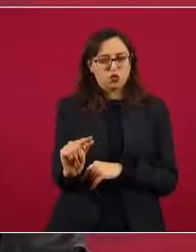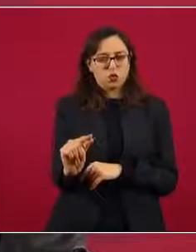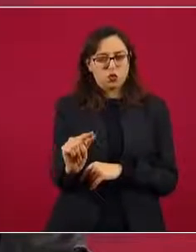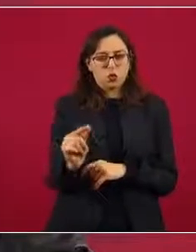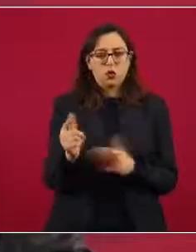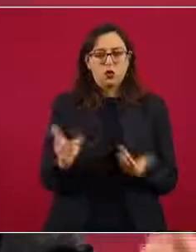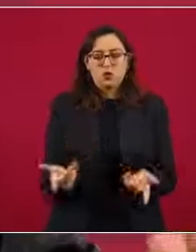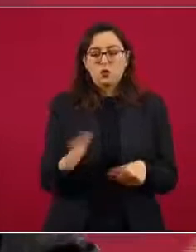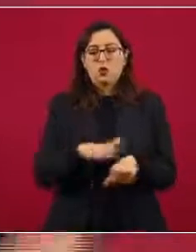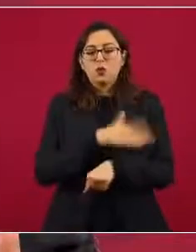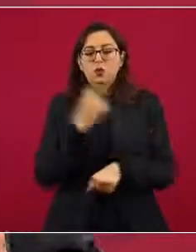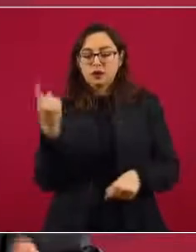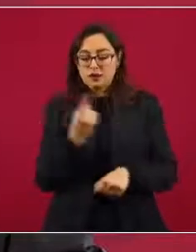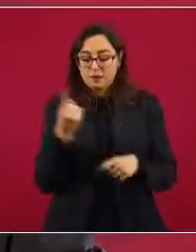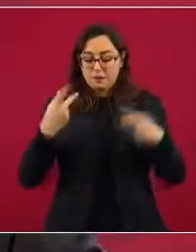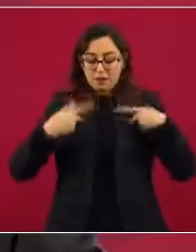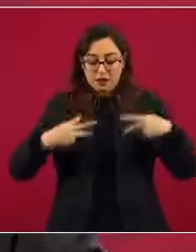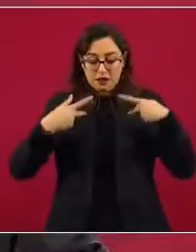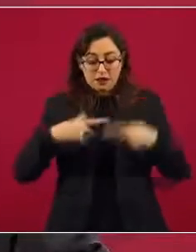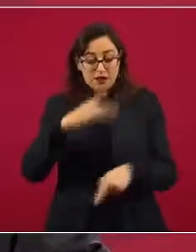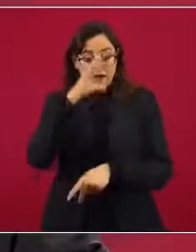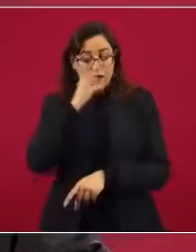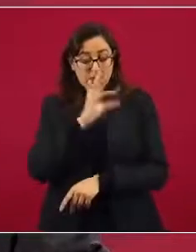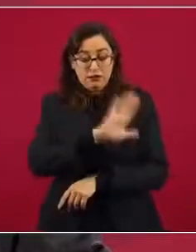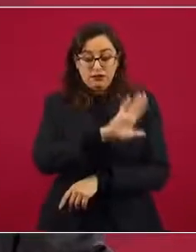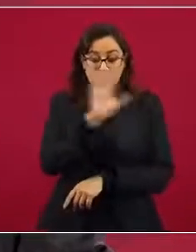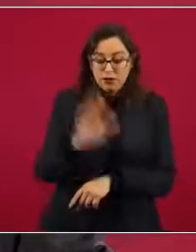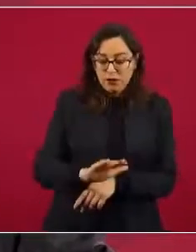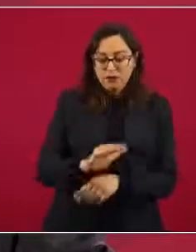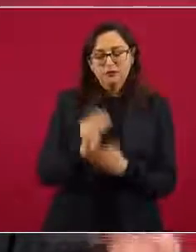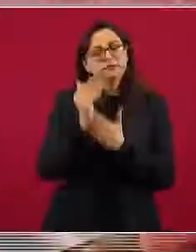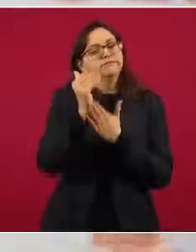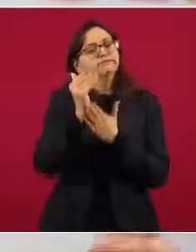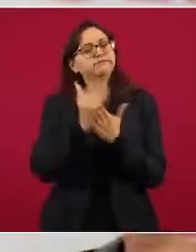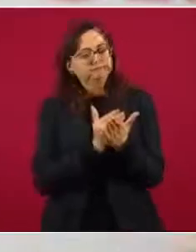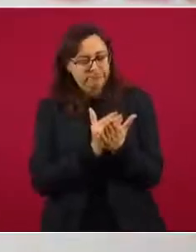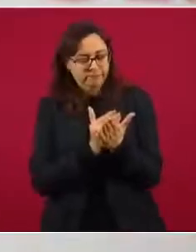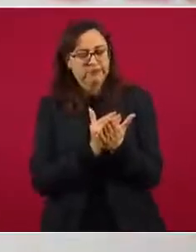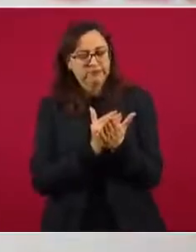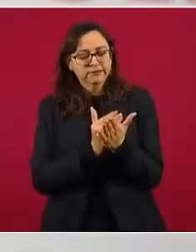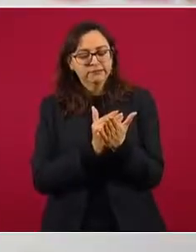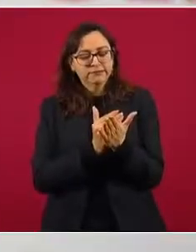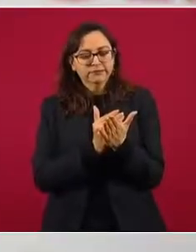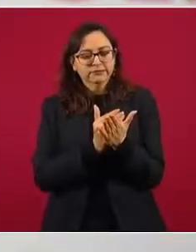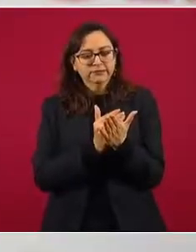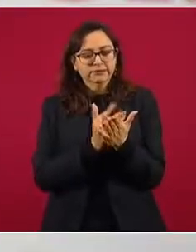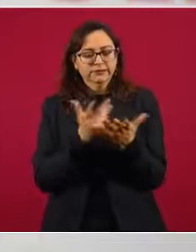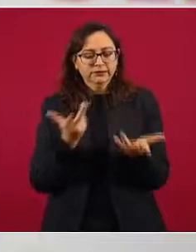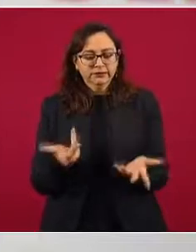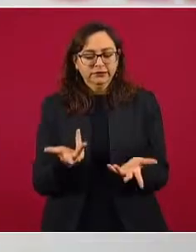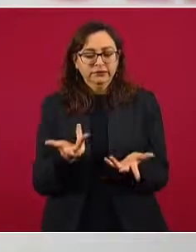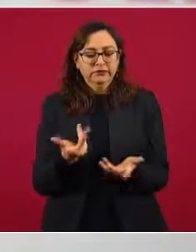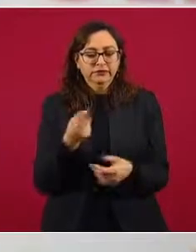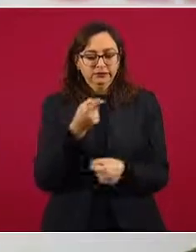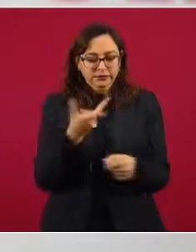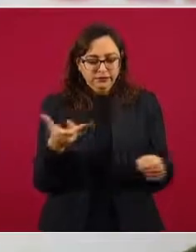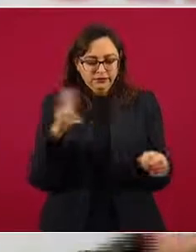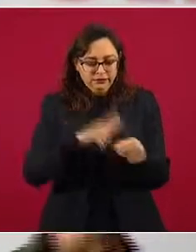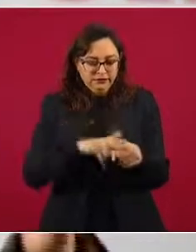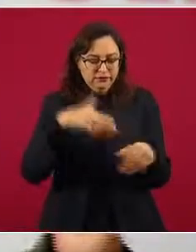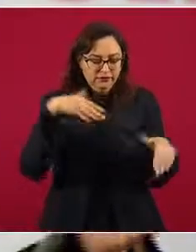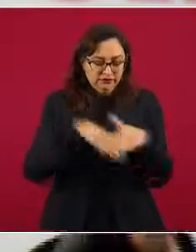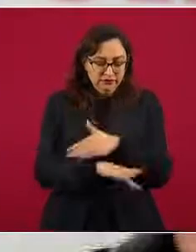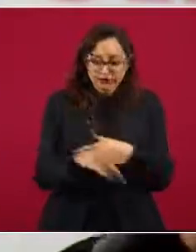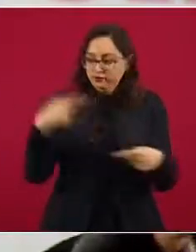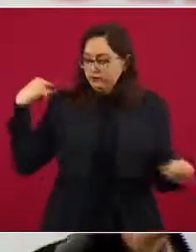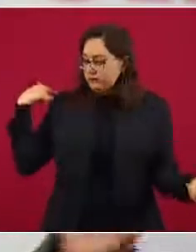la letalidad. La probabilidad de que una persona fallezca por COVID cuando está en atención médica a lo largo de